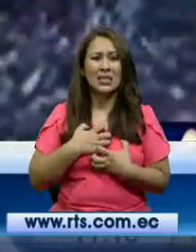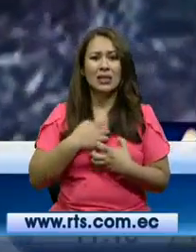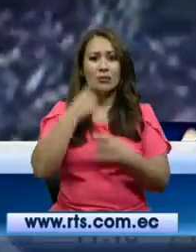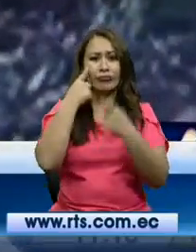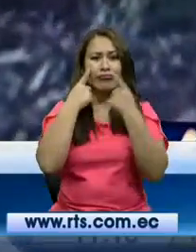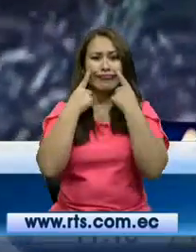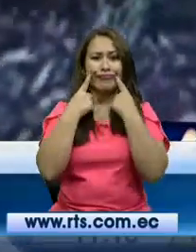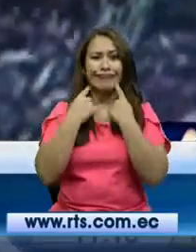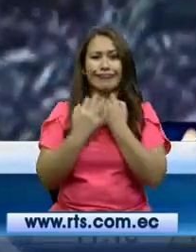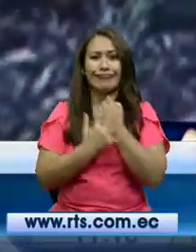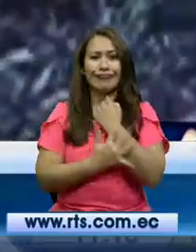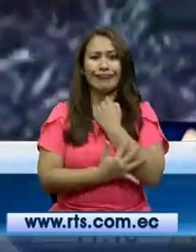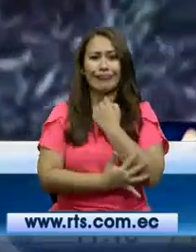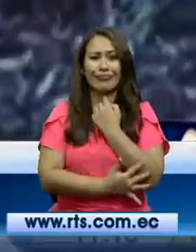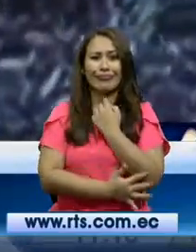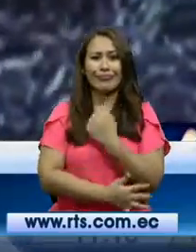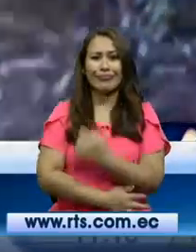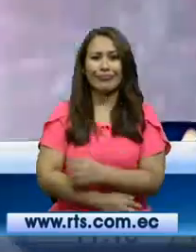tragedia.